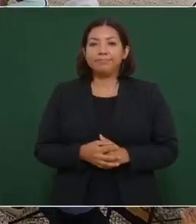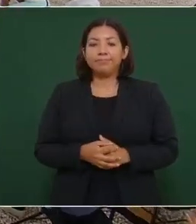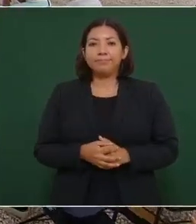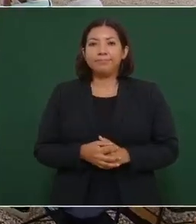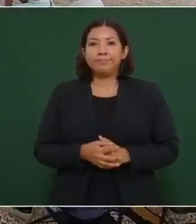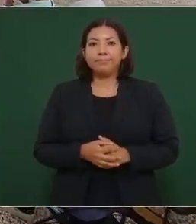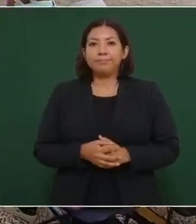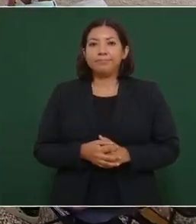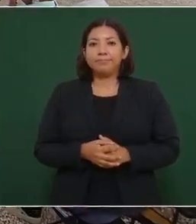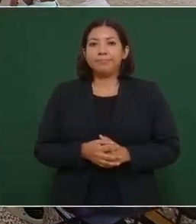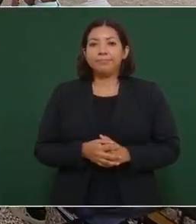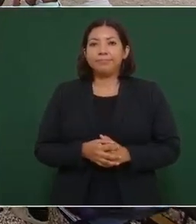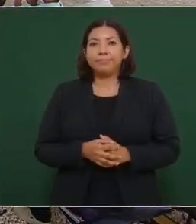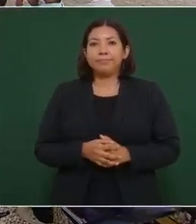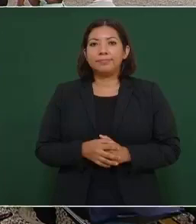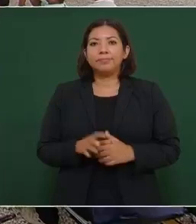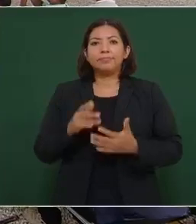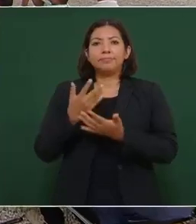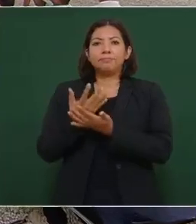Voy a esperar nada más